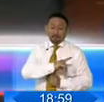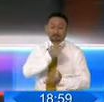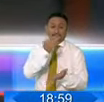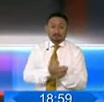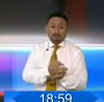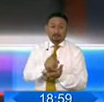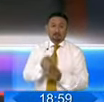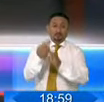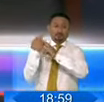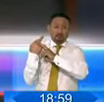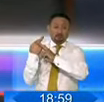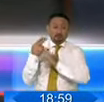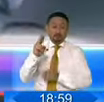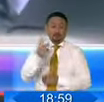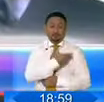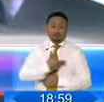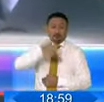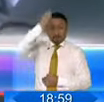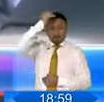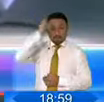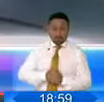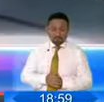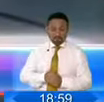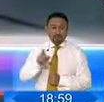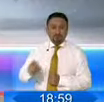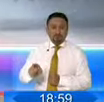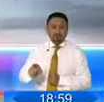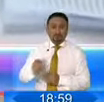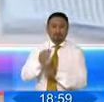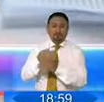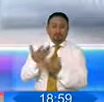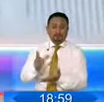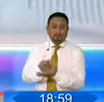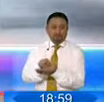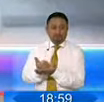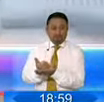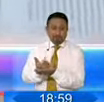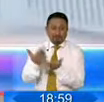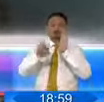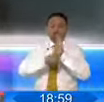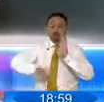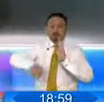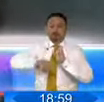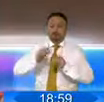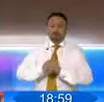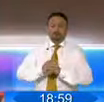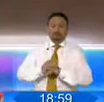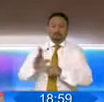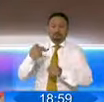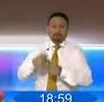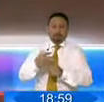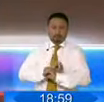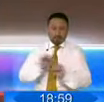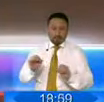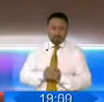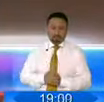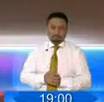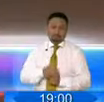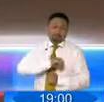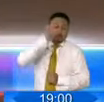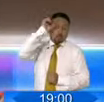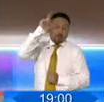cargo del vicepresidente Jorge Glass, el cese definitivo de sus funciones se concretaría efectivo. Es lo que opina